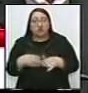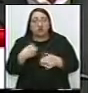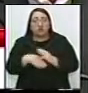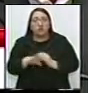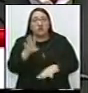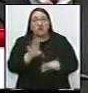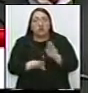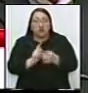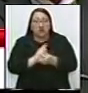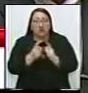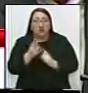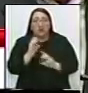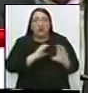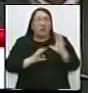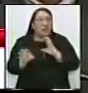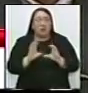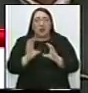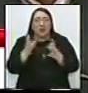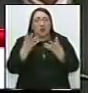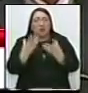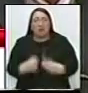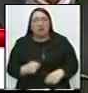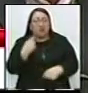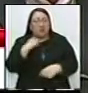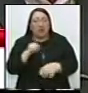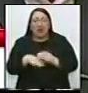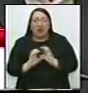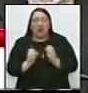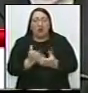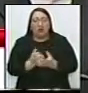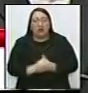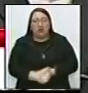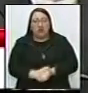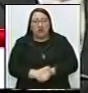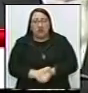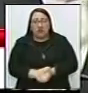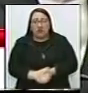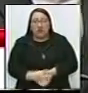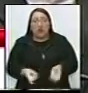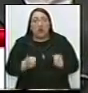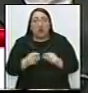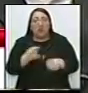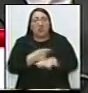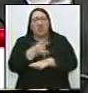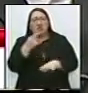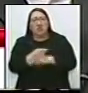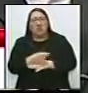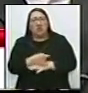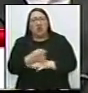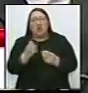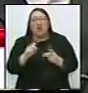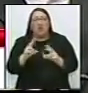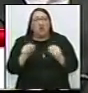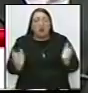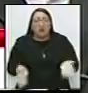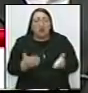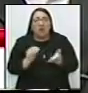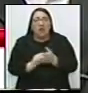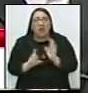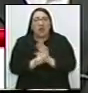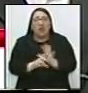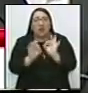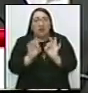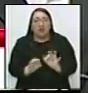veces se convierte en discusiones estériles en este Parlamento, cuando se insulta, cuando no se promueven leyes